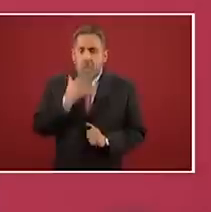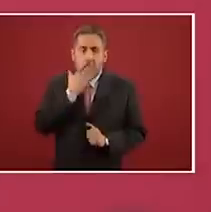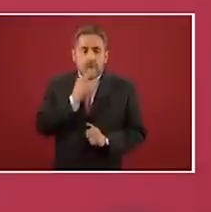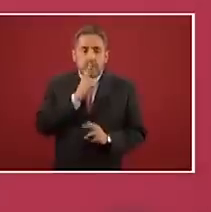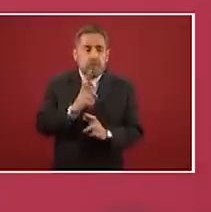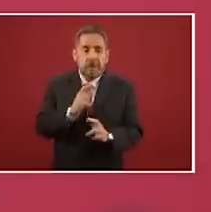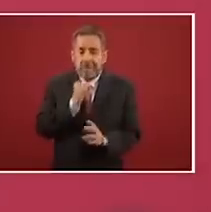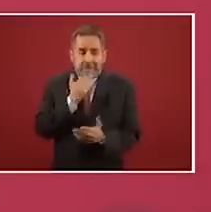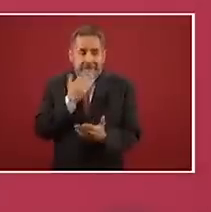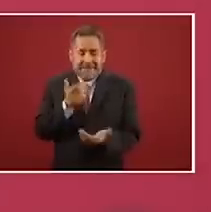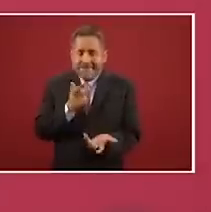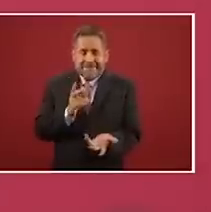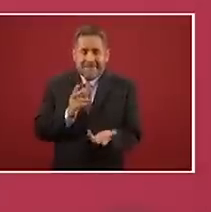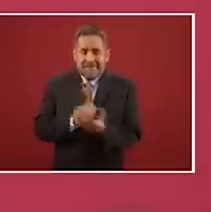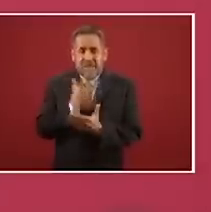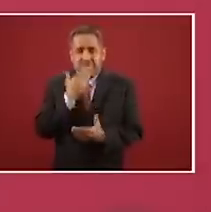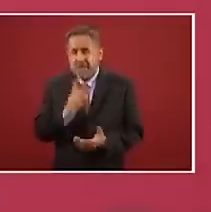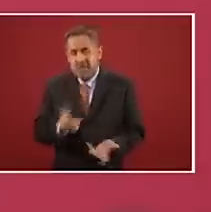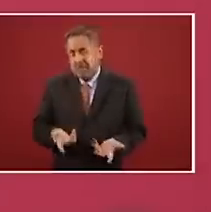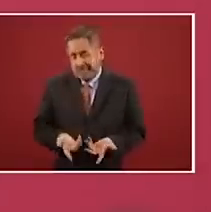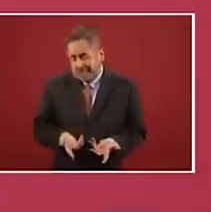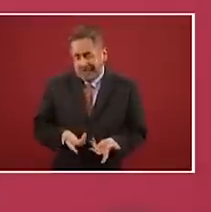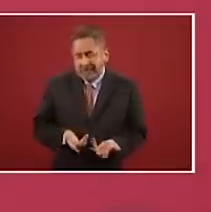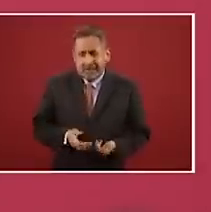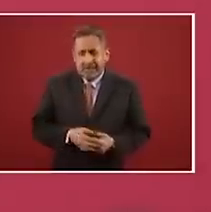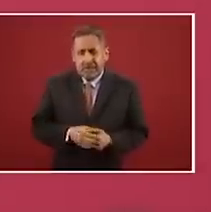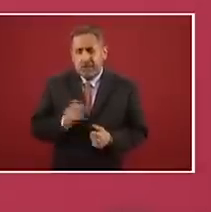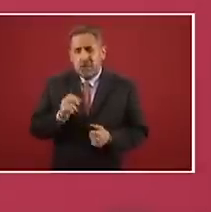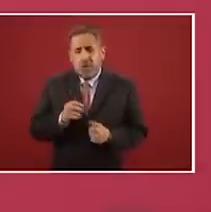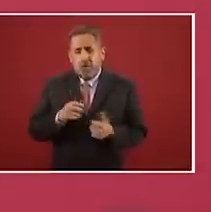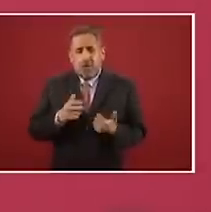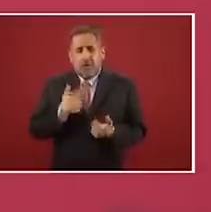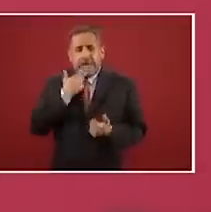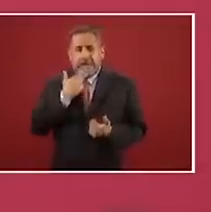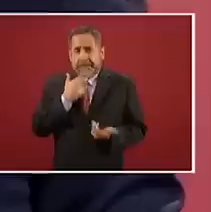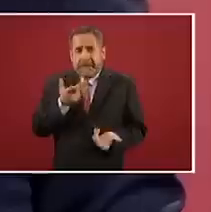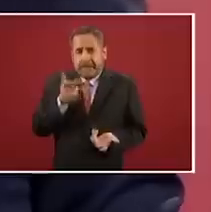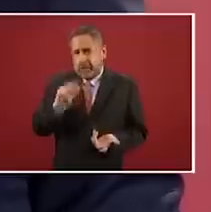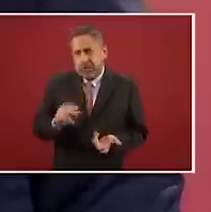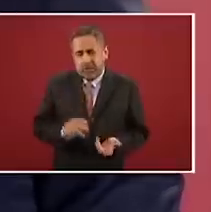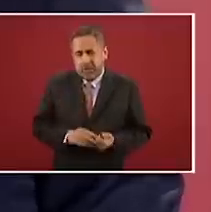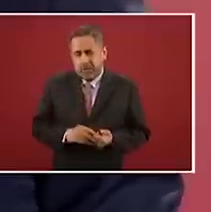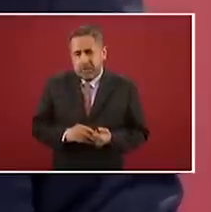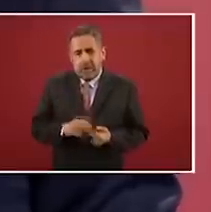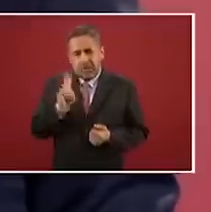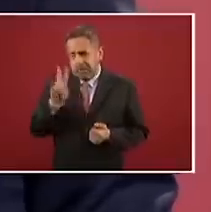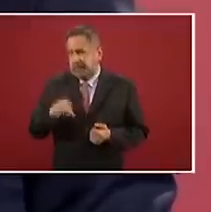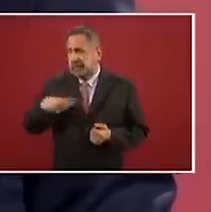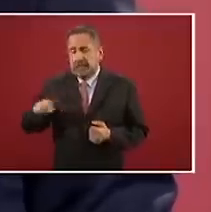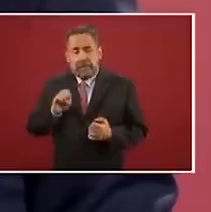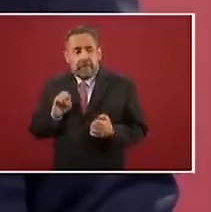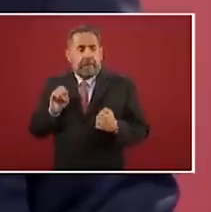resultado, o sea, no funcionó. Engañaron